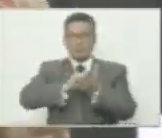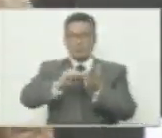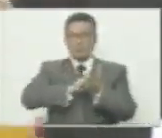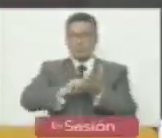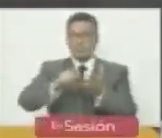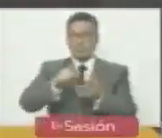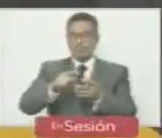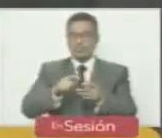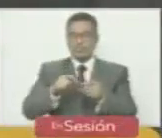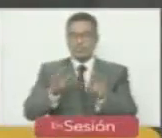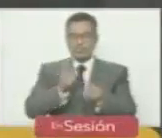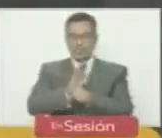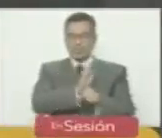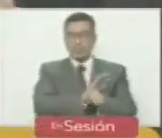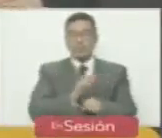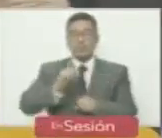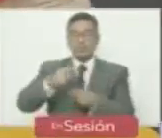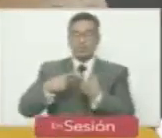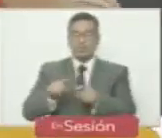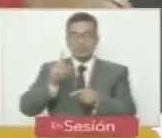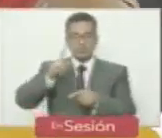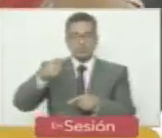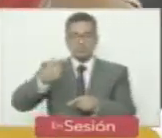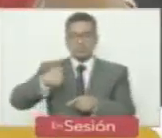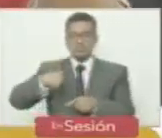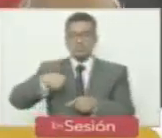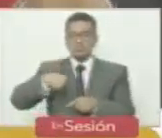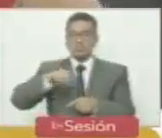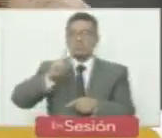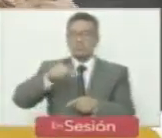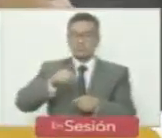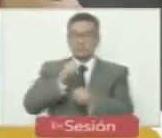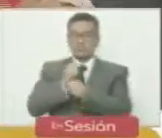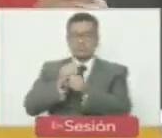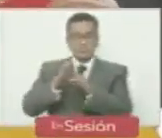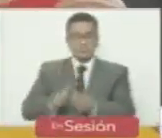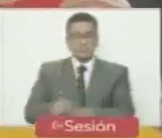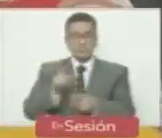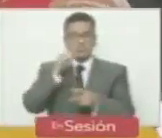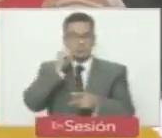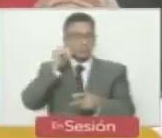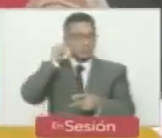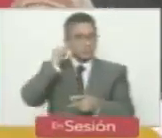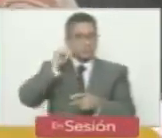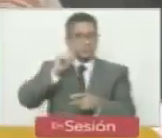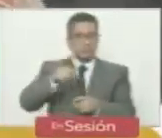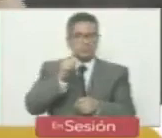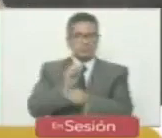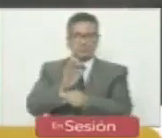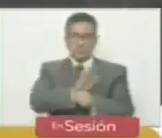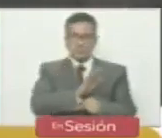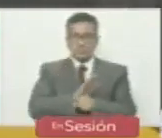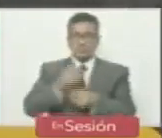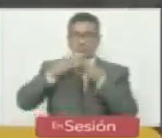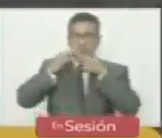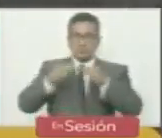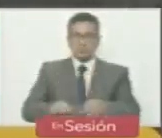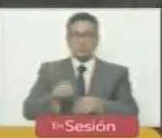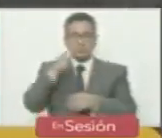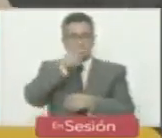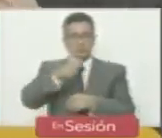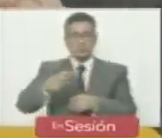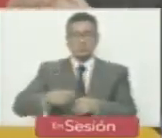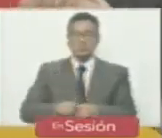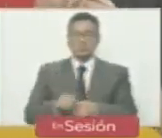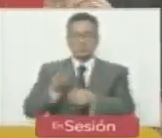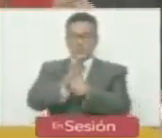la protección. Pero además, no solo la protección del trabajador y la trabajadora, sino de la protección de la realidad de un pueblo, de